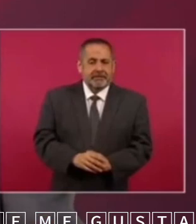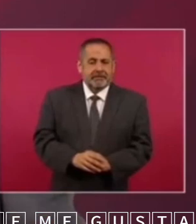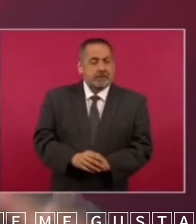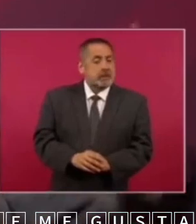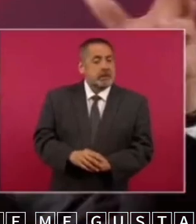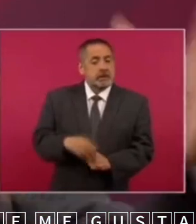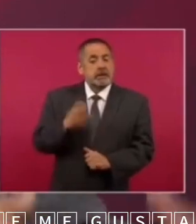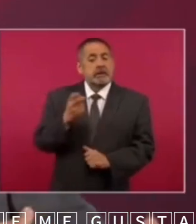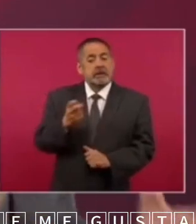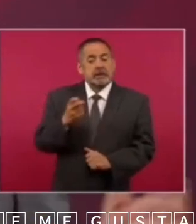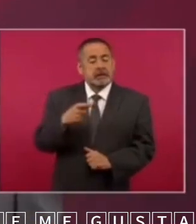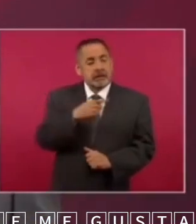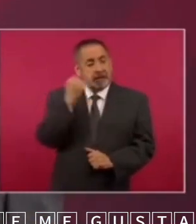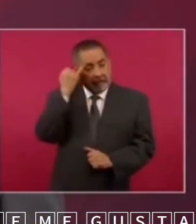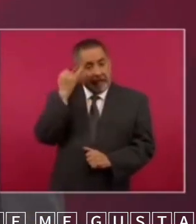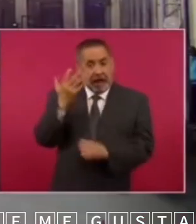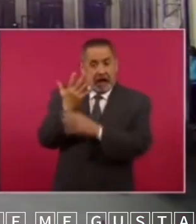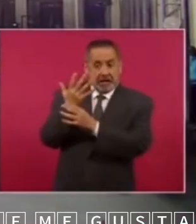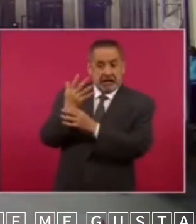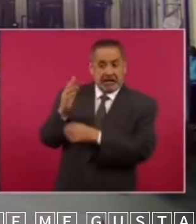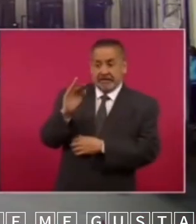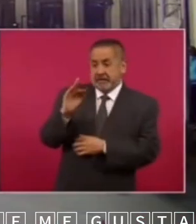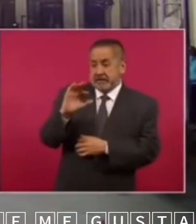Eso es lo que él planteó.